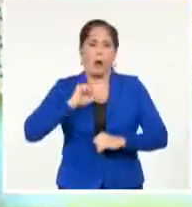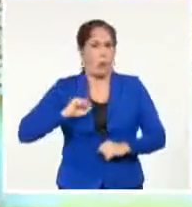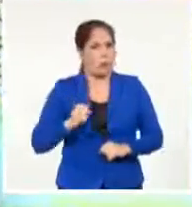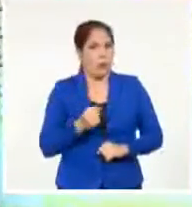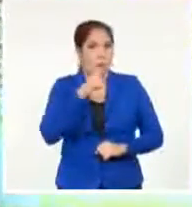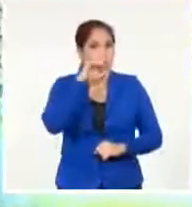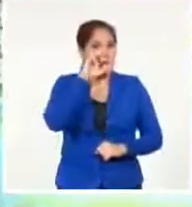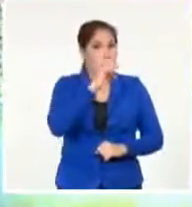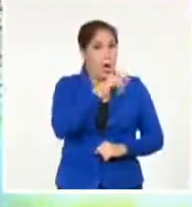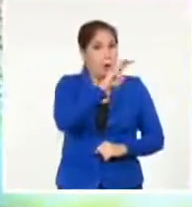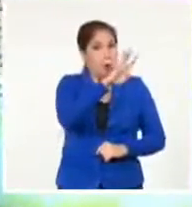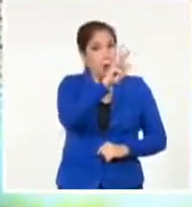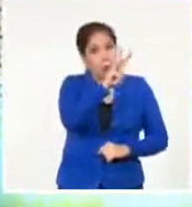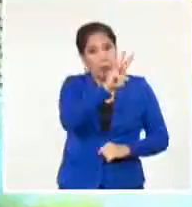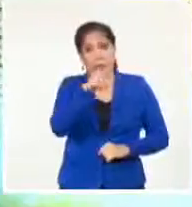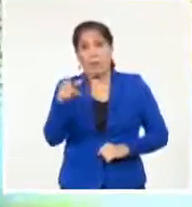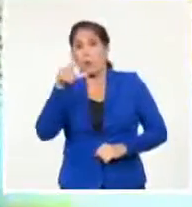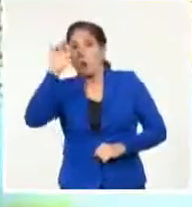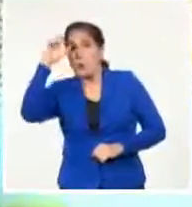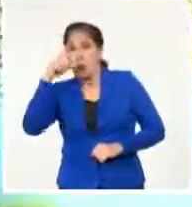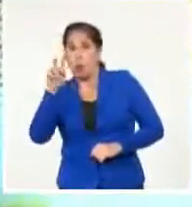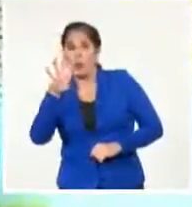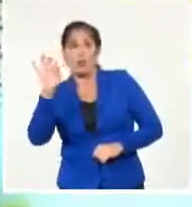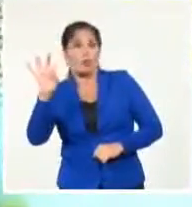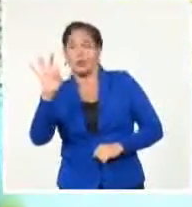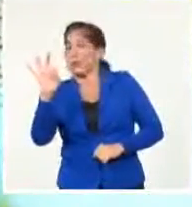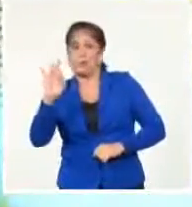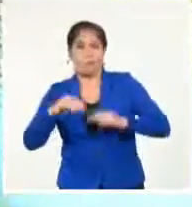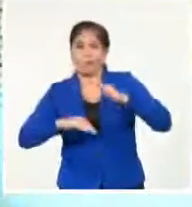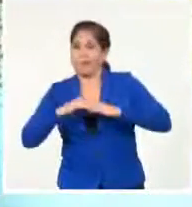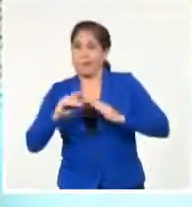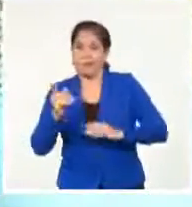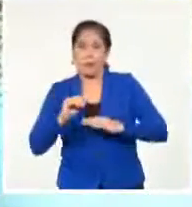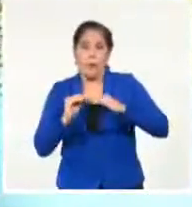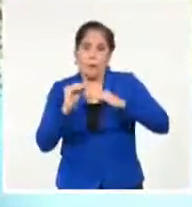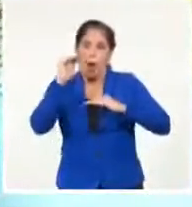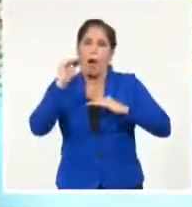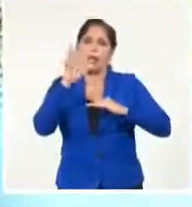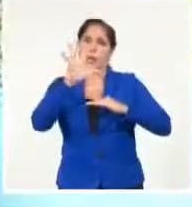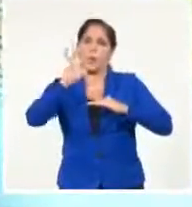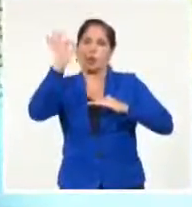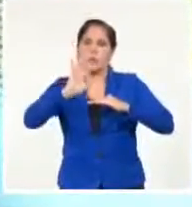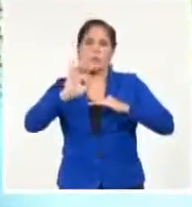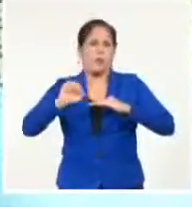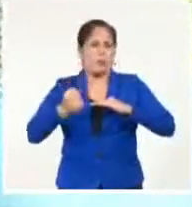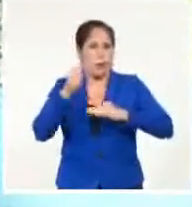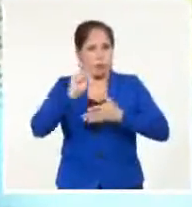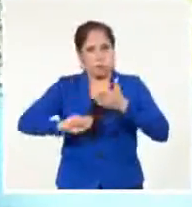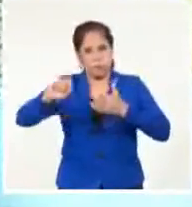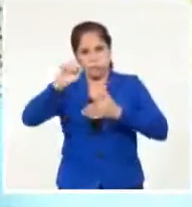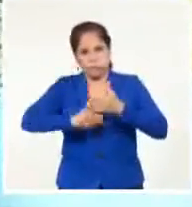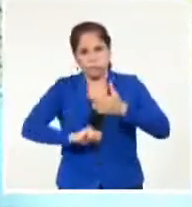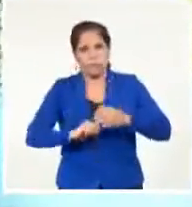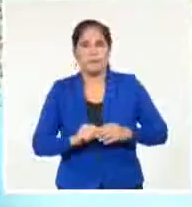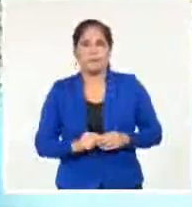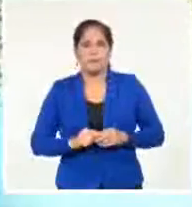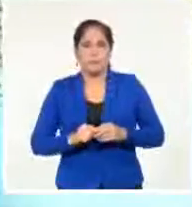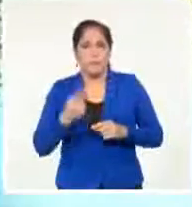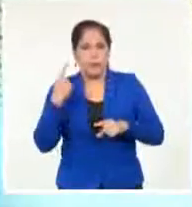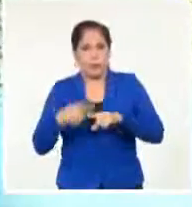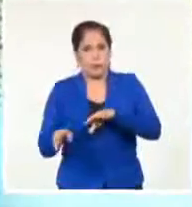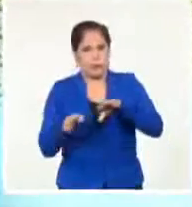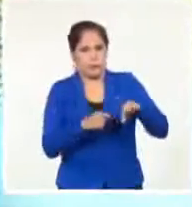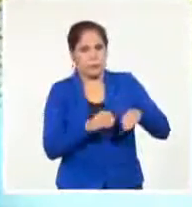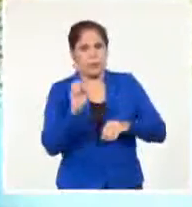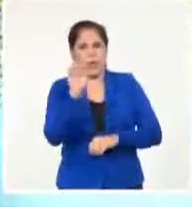mitad de los votos válidos como establece el Código brasileño para ser electo. Vamos a Europa